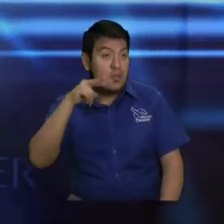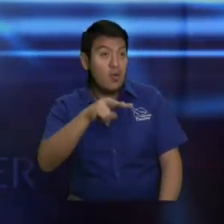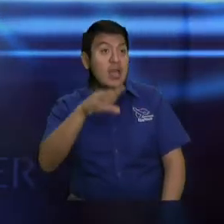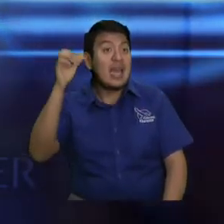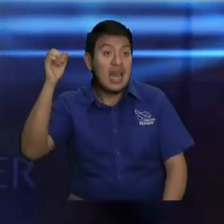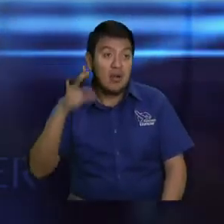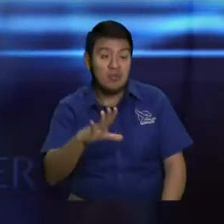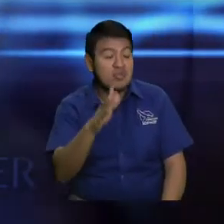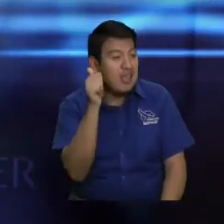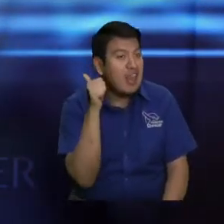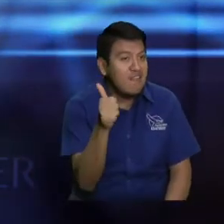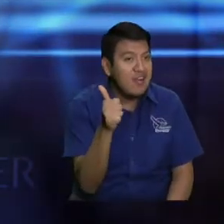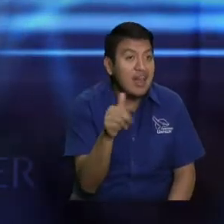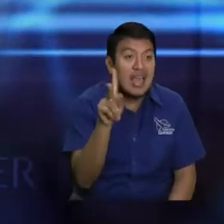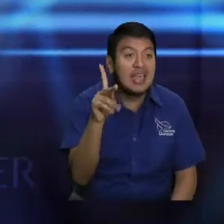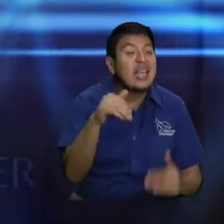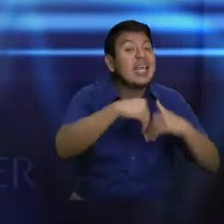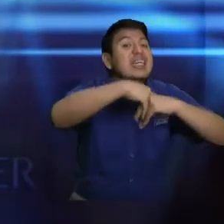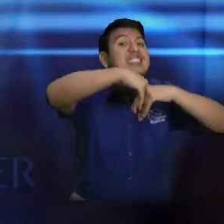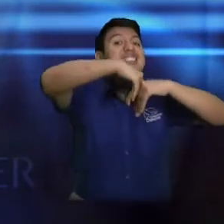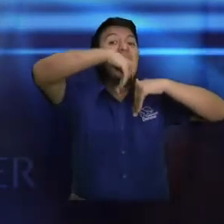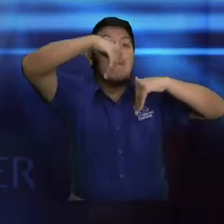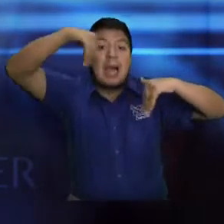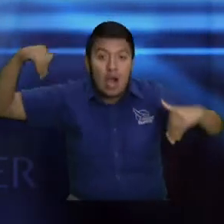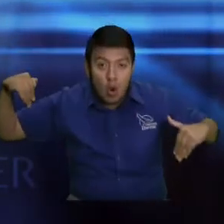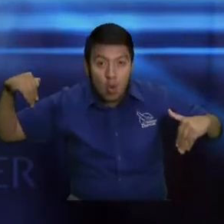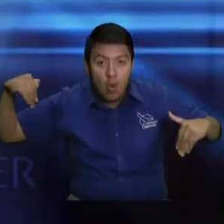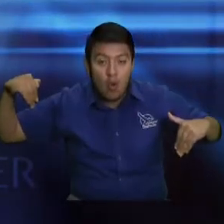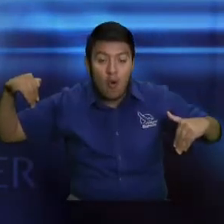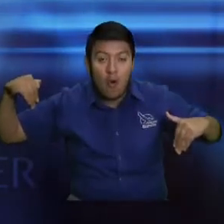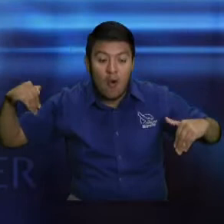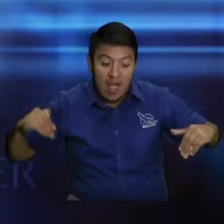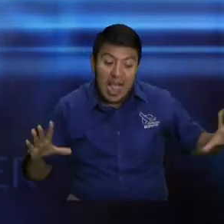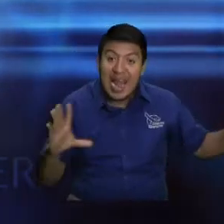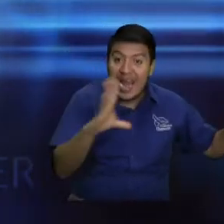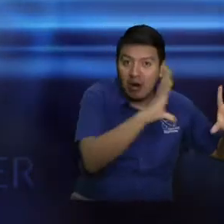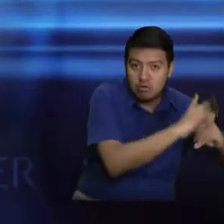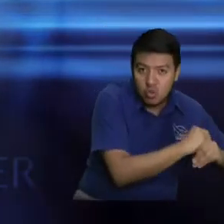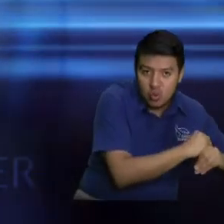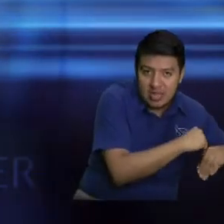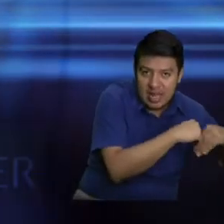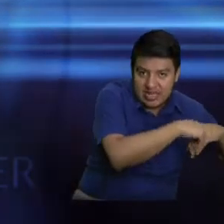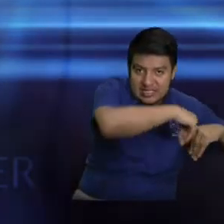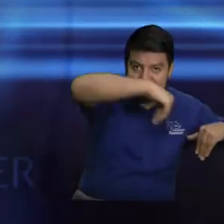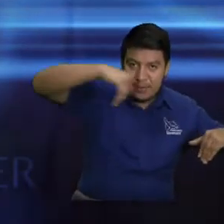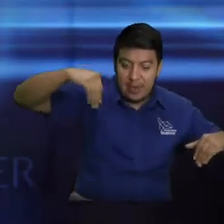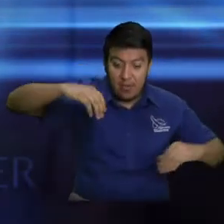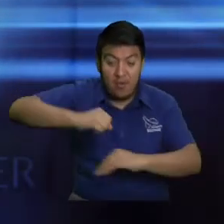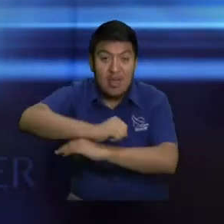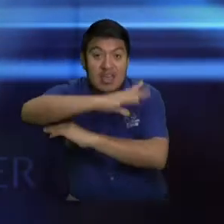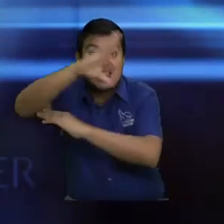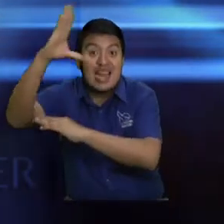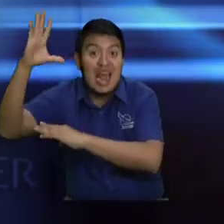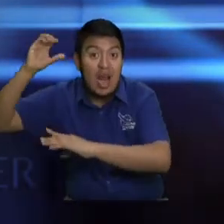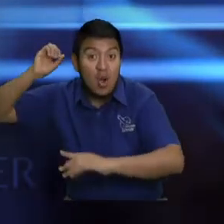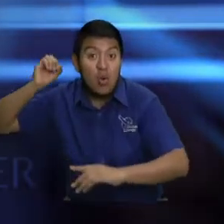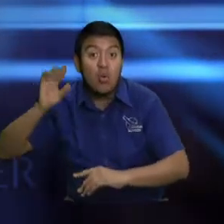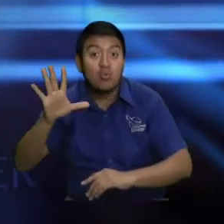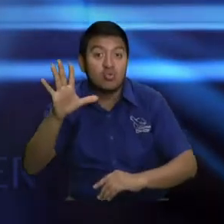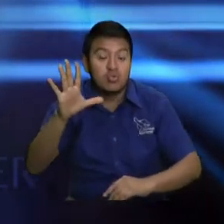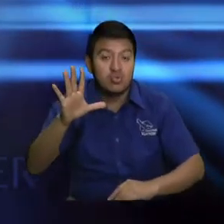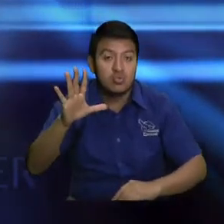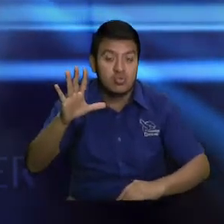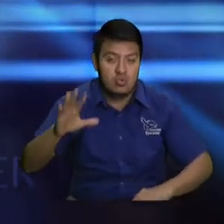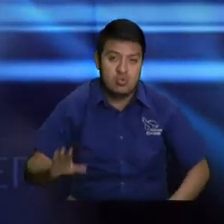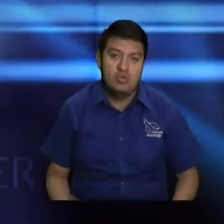hagas. ¿Por qué razón? Porque Dios ya lo separó. Y cuando vemos la explicación apostólica, nos